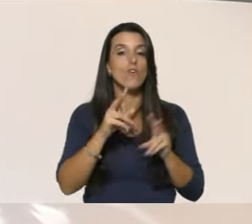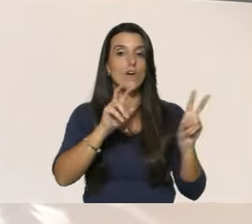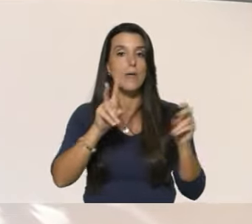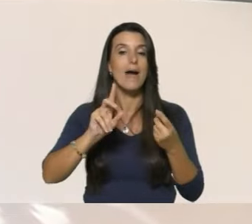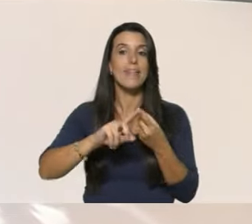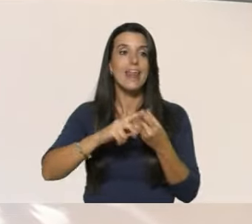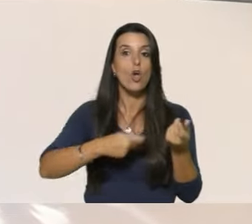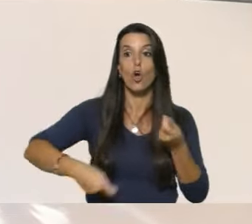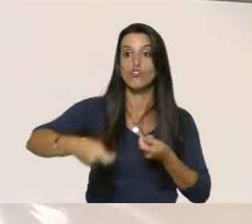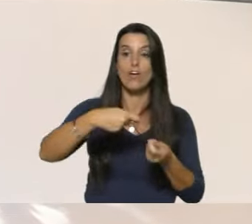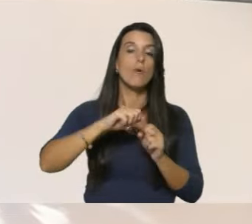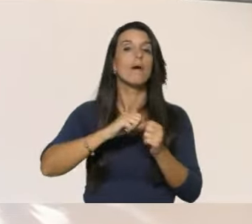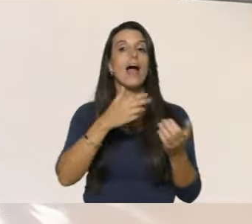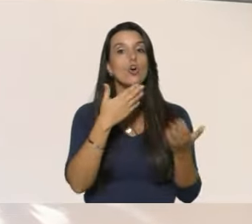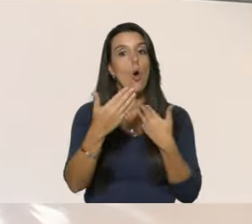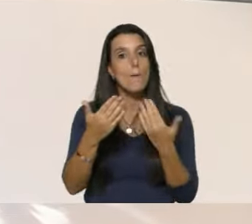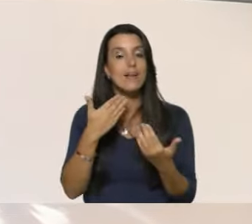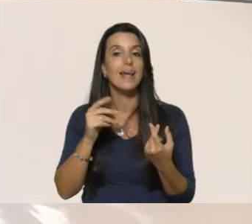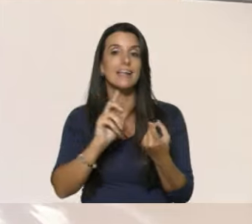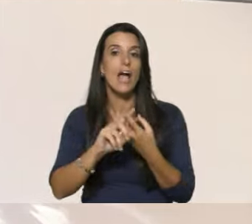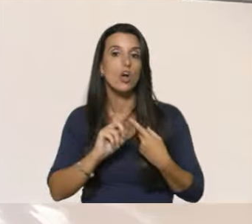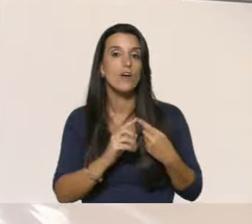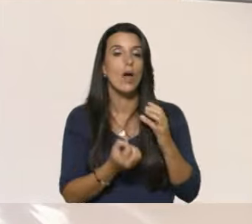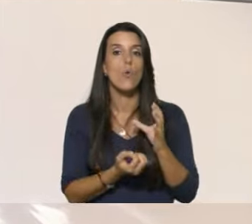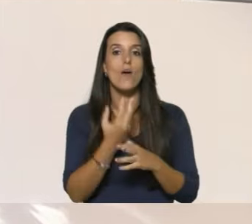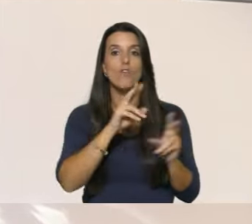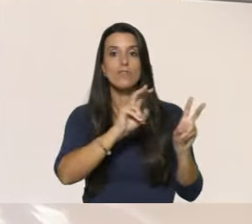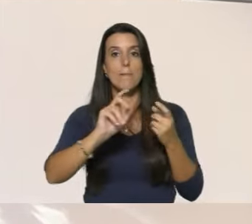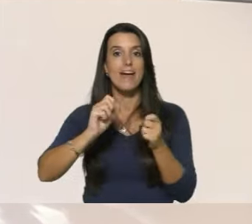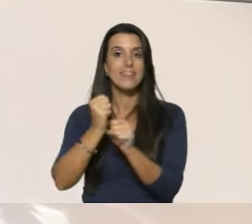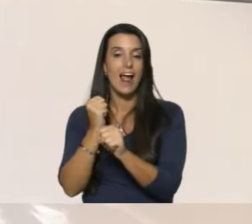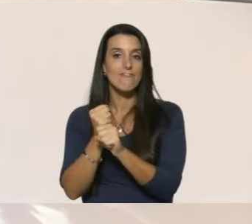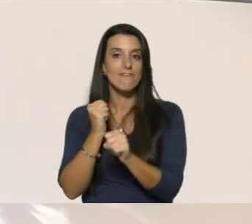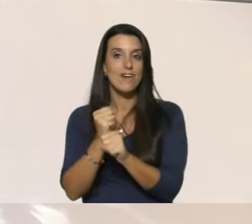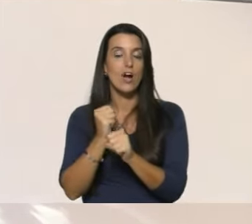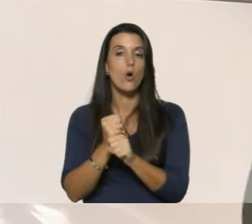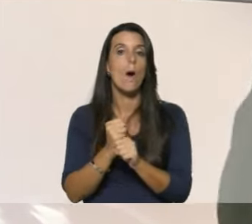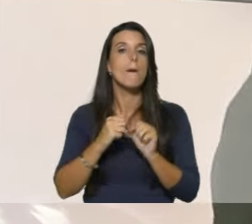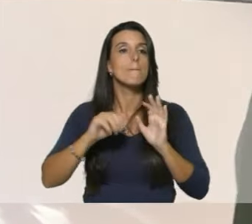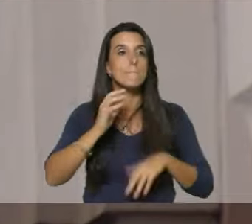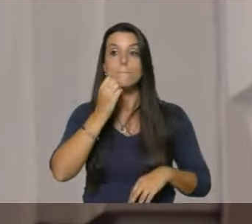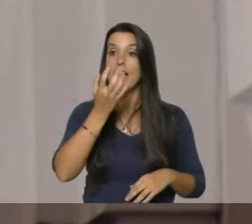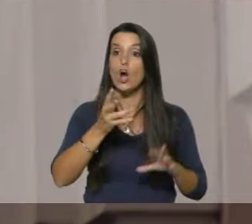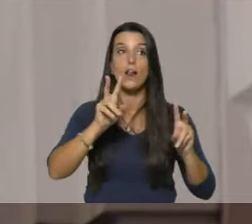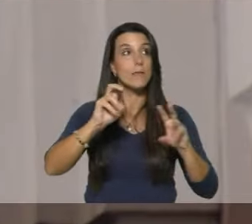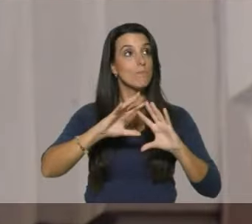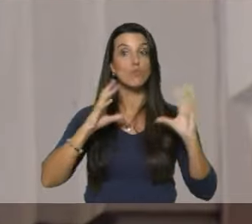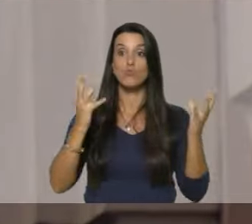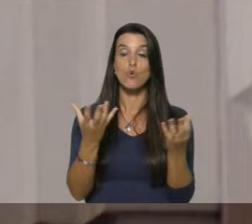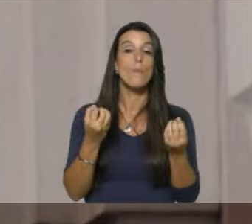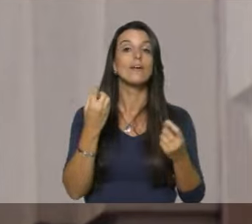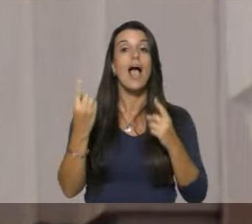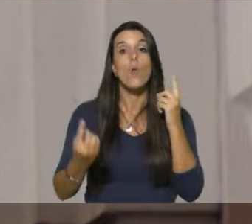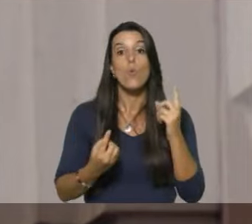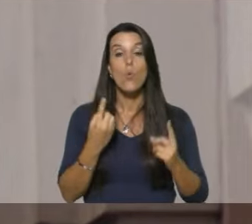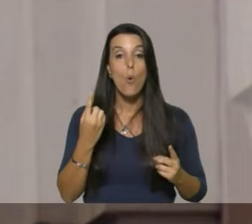negociación para conversar y acordar nuevas condiciones laborales este más acordes con el mundo de hoy porque algunas